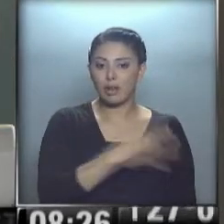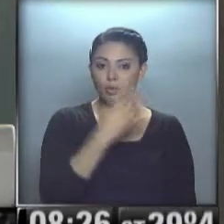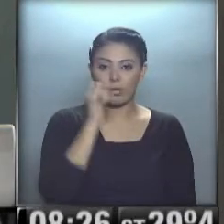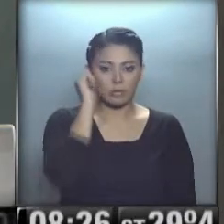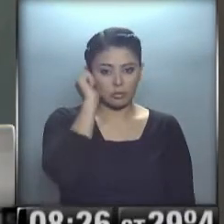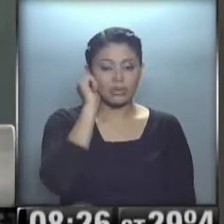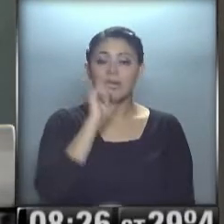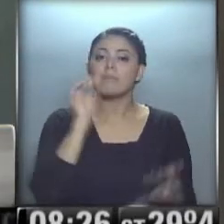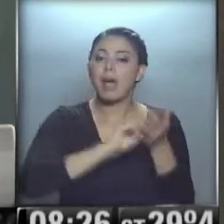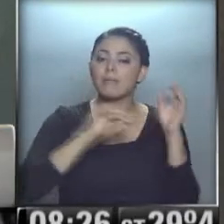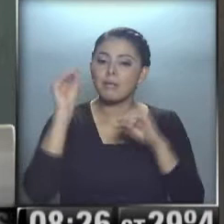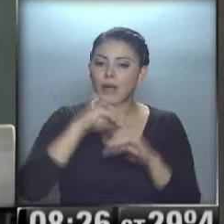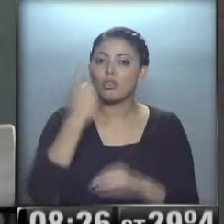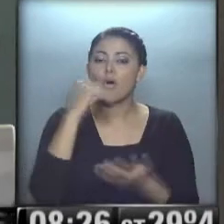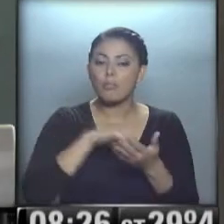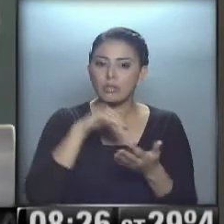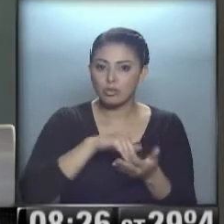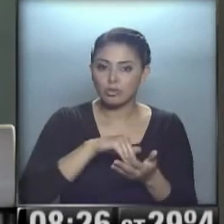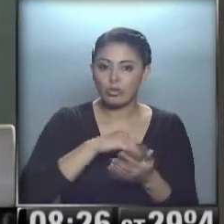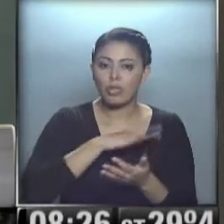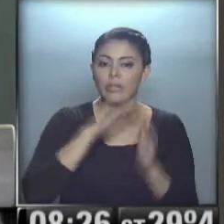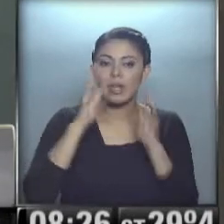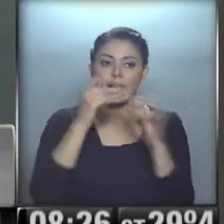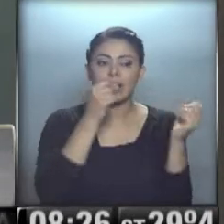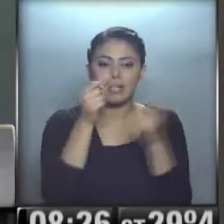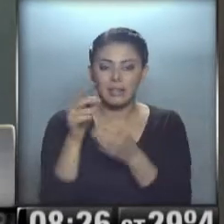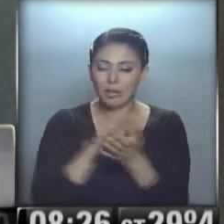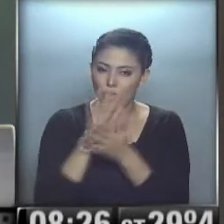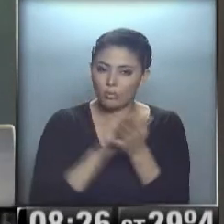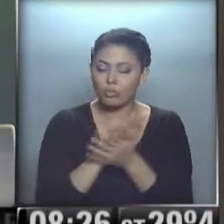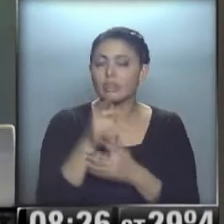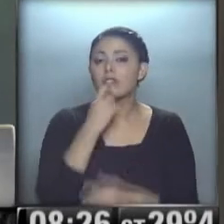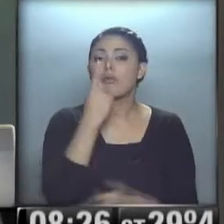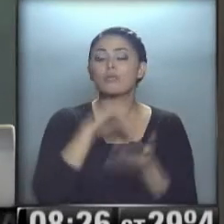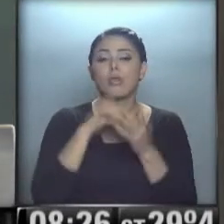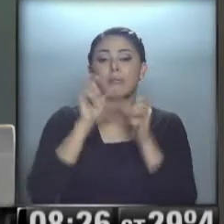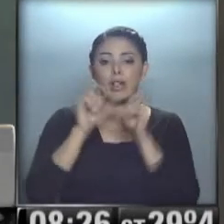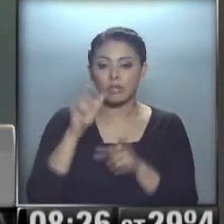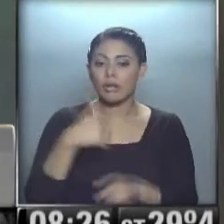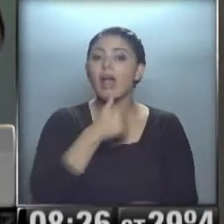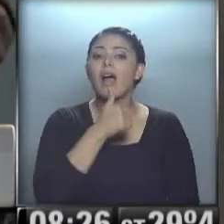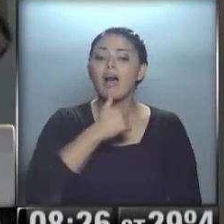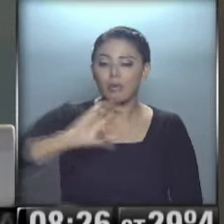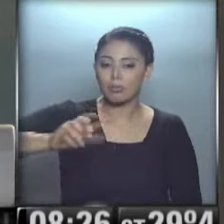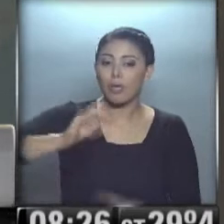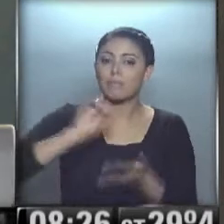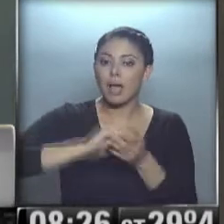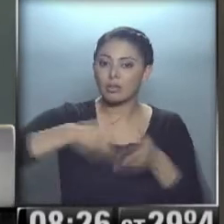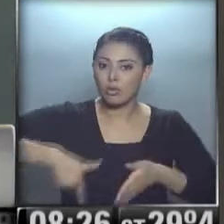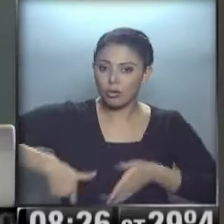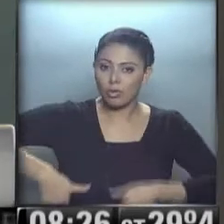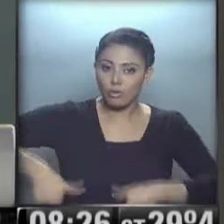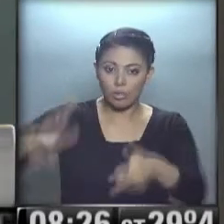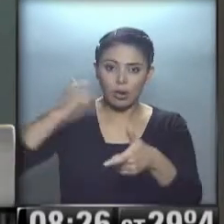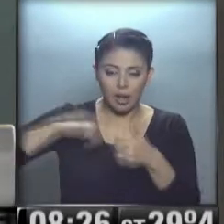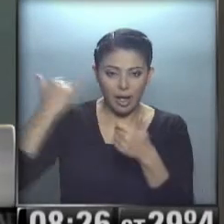eso, más casi 1 millón de soluciones habitacionales, si sumamos casi 10 millones de personas que acceden a agua potable y cloacas, si